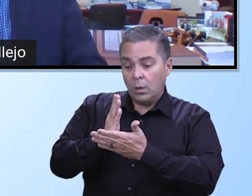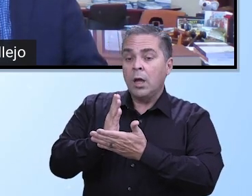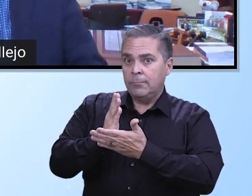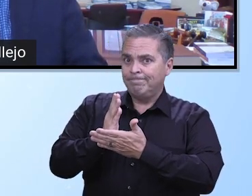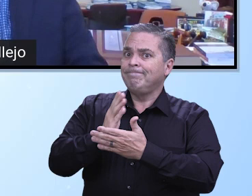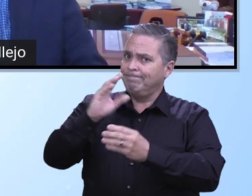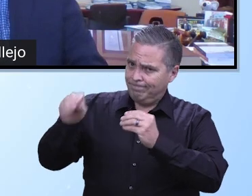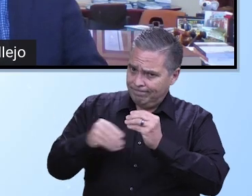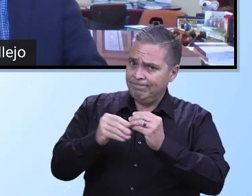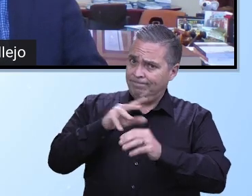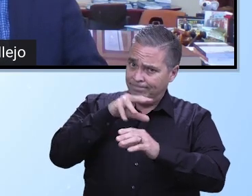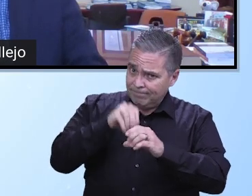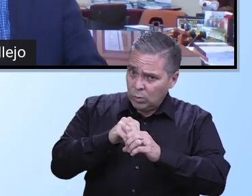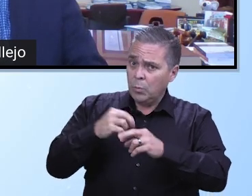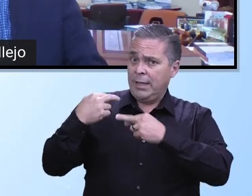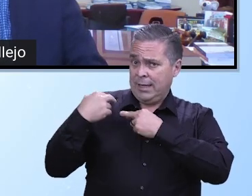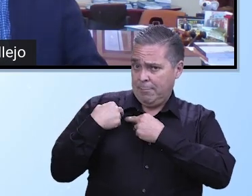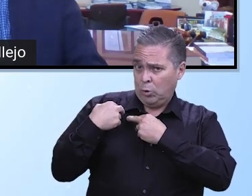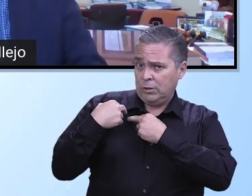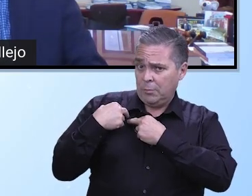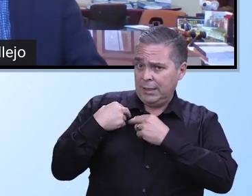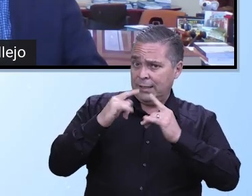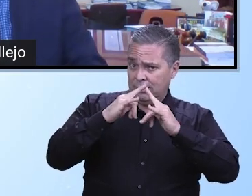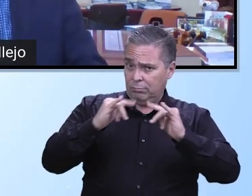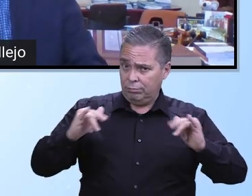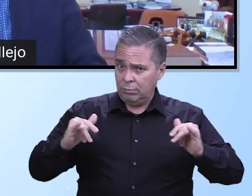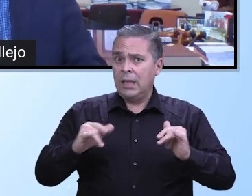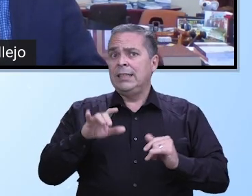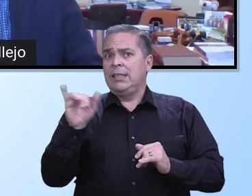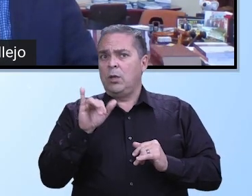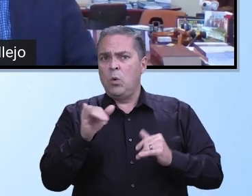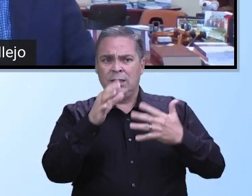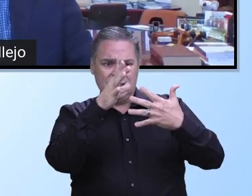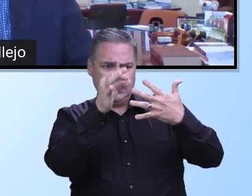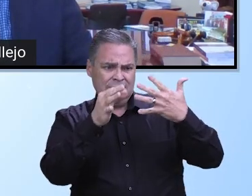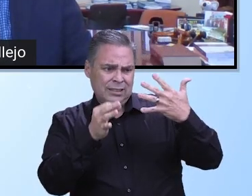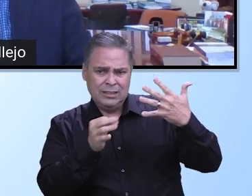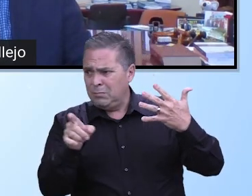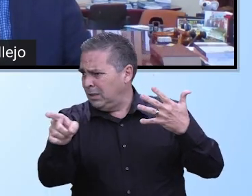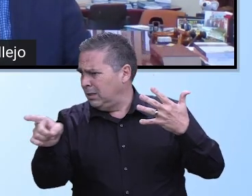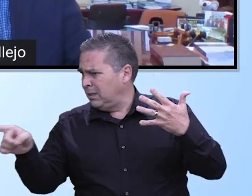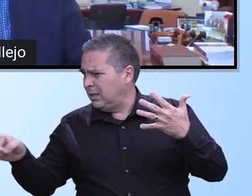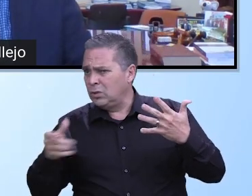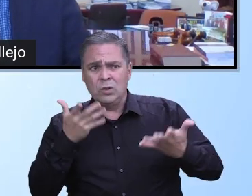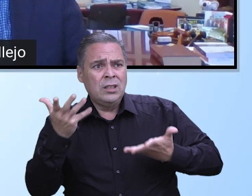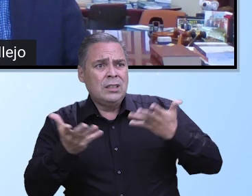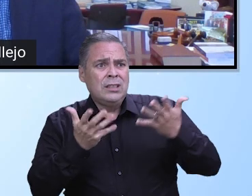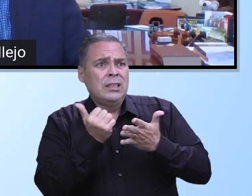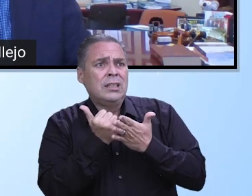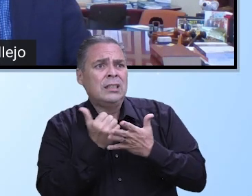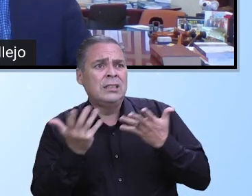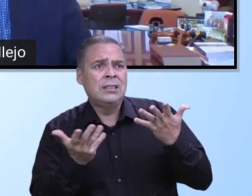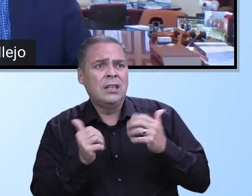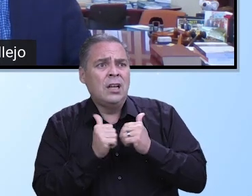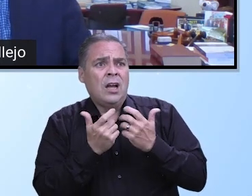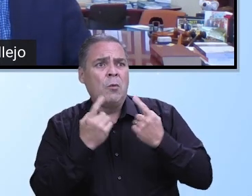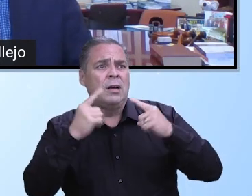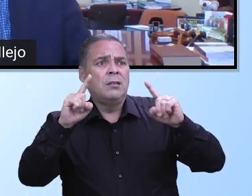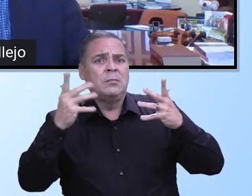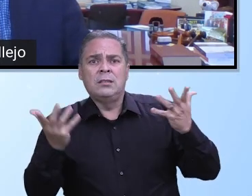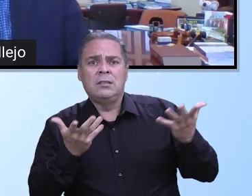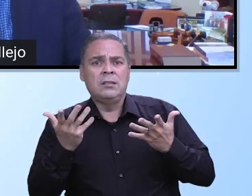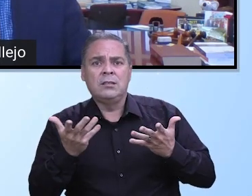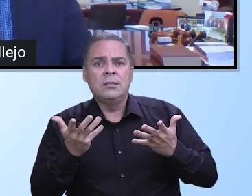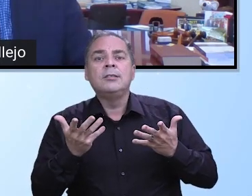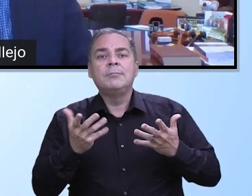recoge los derechos, las responsabilidades y las alternativas que tienen los ciudadanos y las ciudadanas para hacerlo valer. Así que eso, con esta nueva